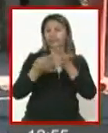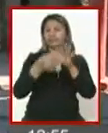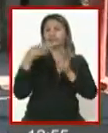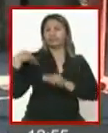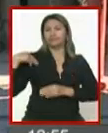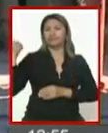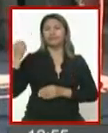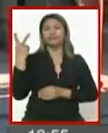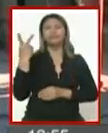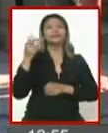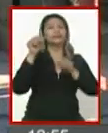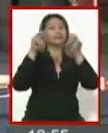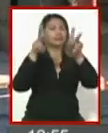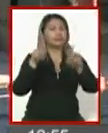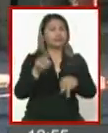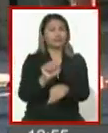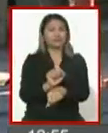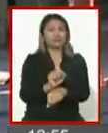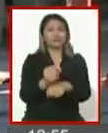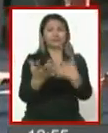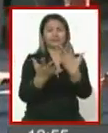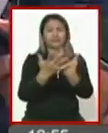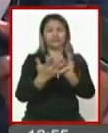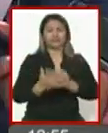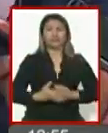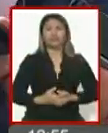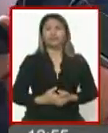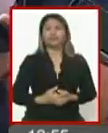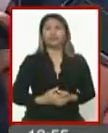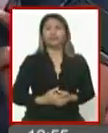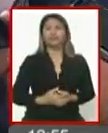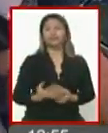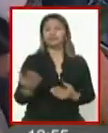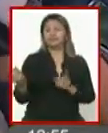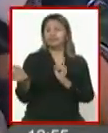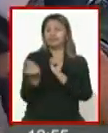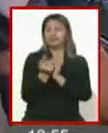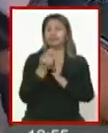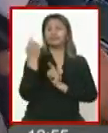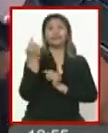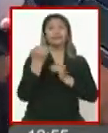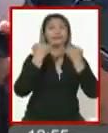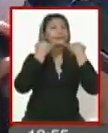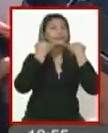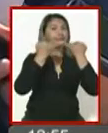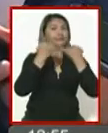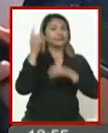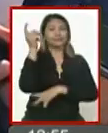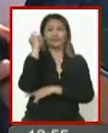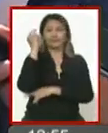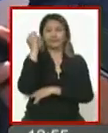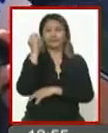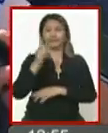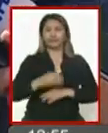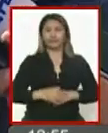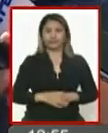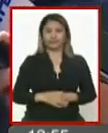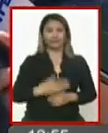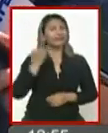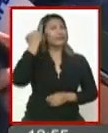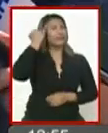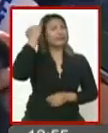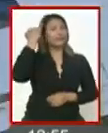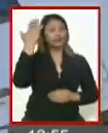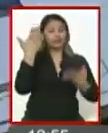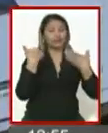eran jefe de los dos detenidos que se encuentran en la cárcel de Palmasola. Han venido a prestar solamente su declaración como testigos, entonces me imagino